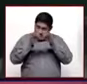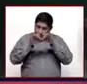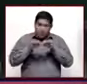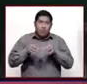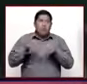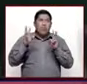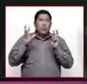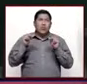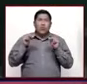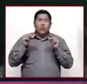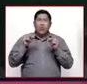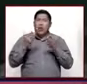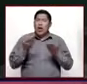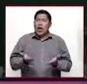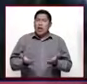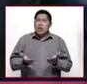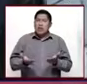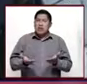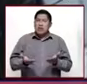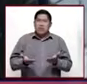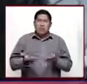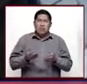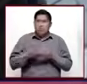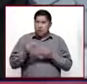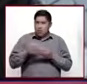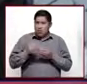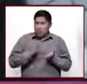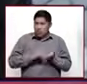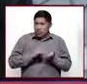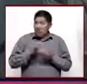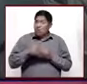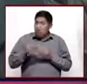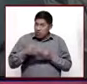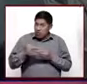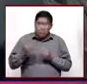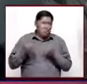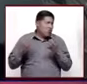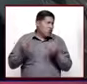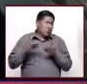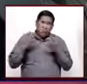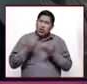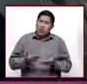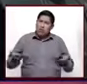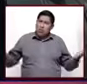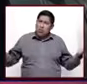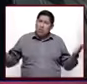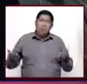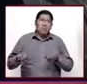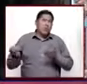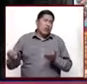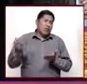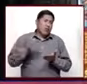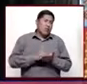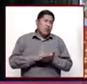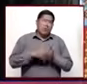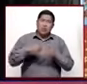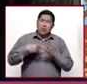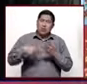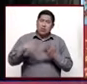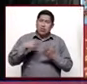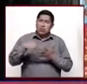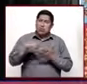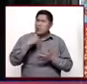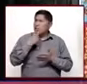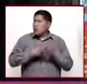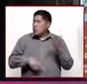por la no existencia física del dólar o la escasez del dólar. Es decir, son muchas cosas que se están poniendo en medio para evitar